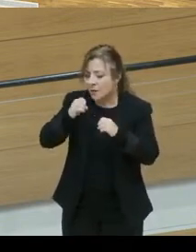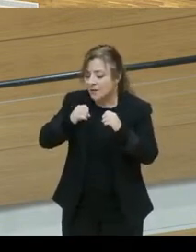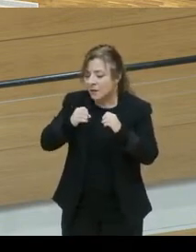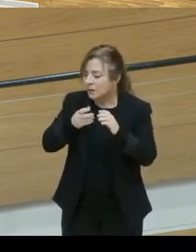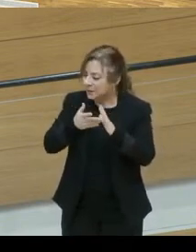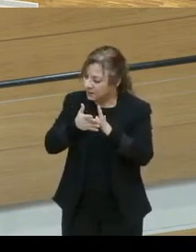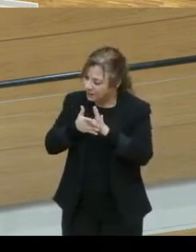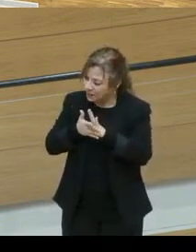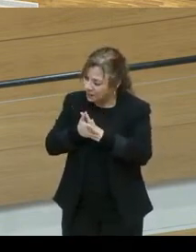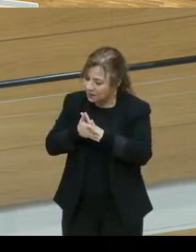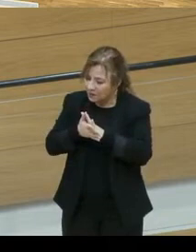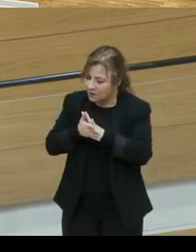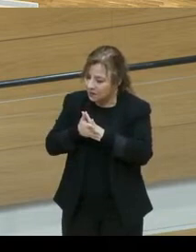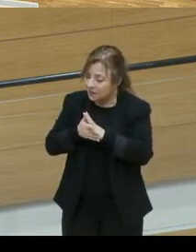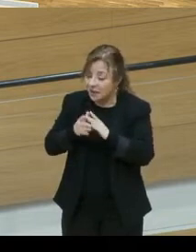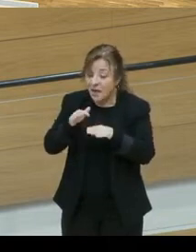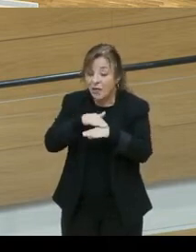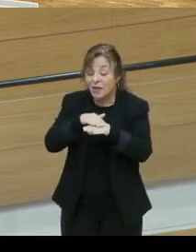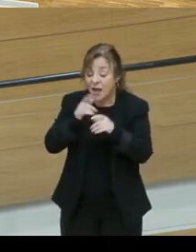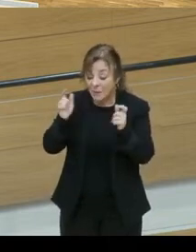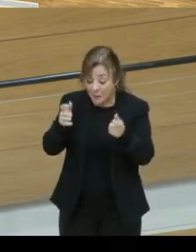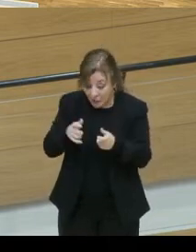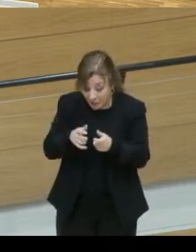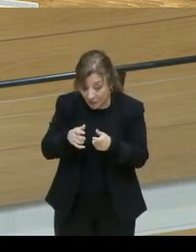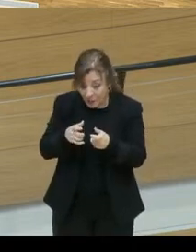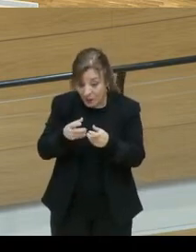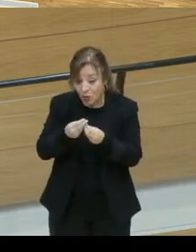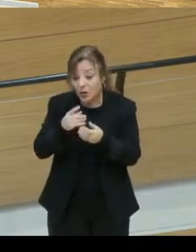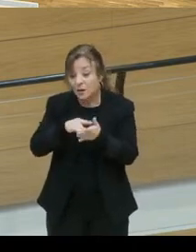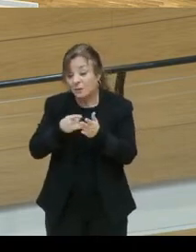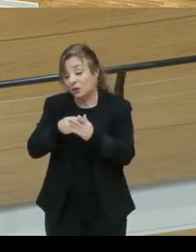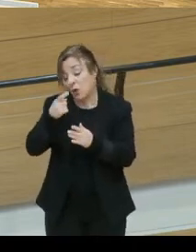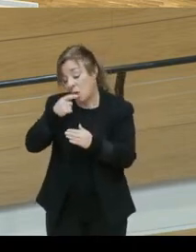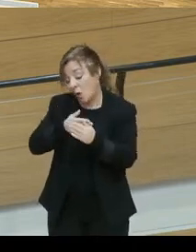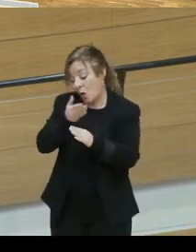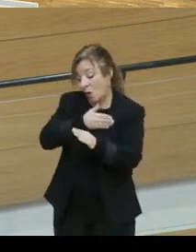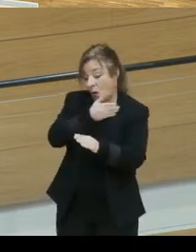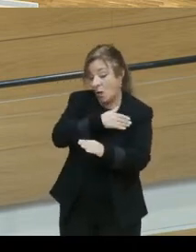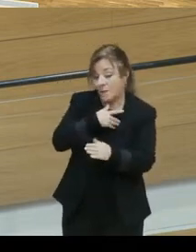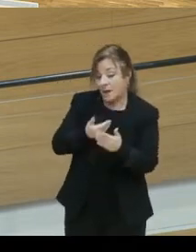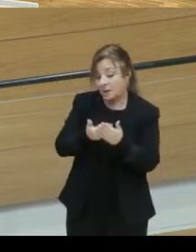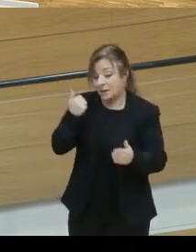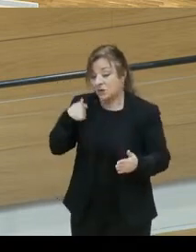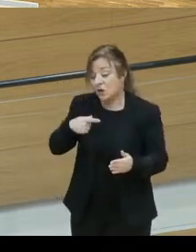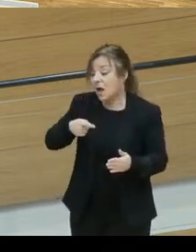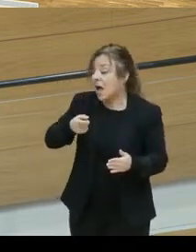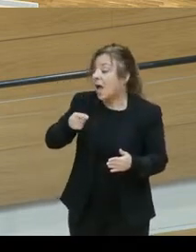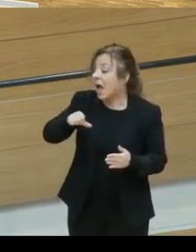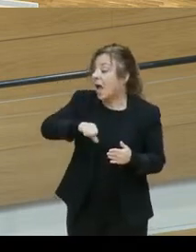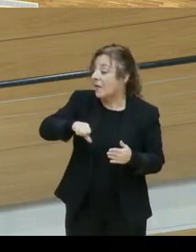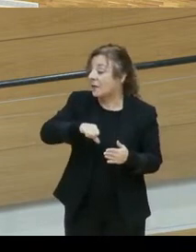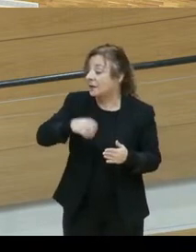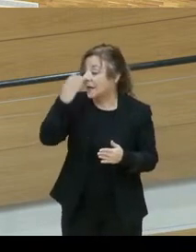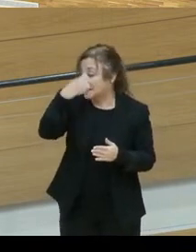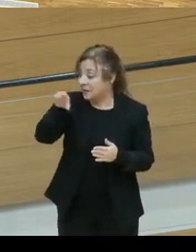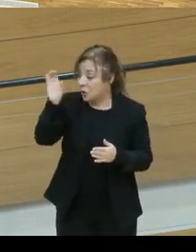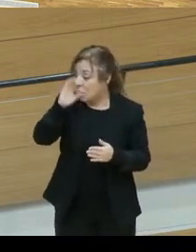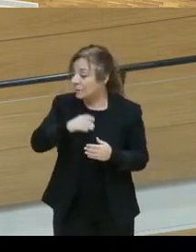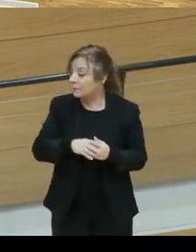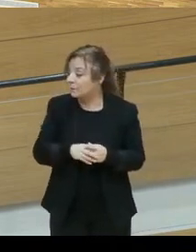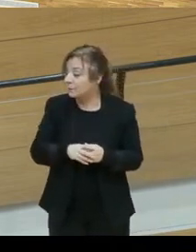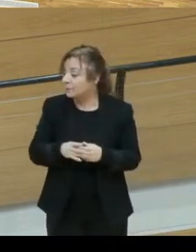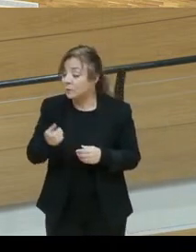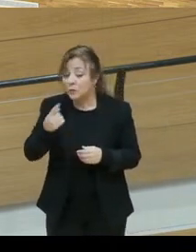supondría de reducción de ceras con respecto al método tradicional de extracción del aceite de girasol? O